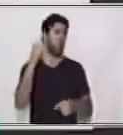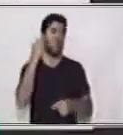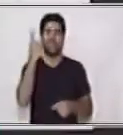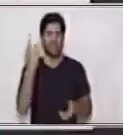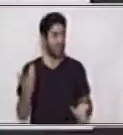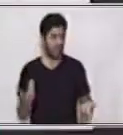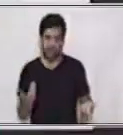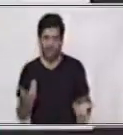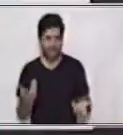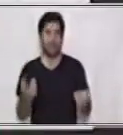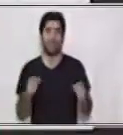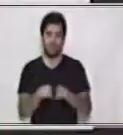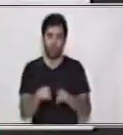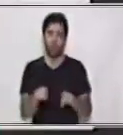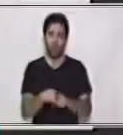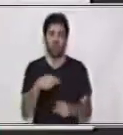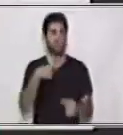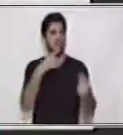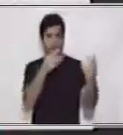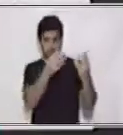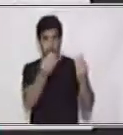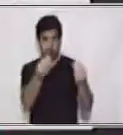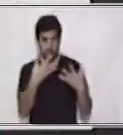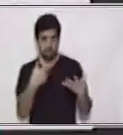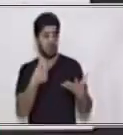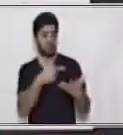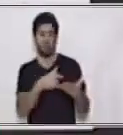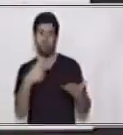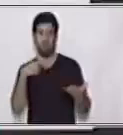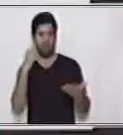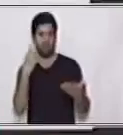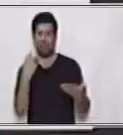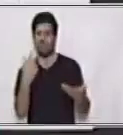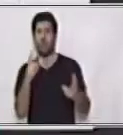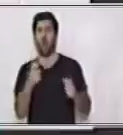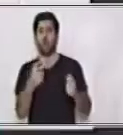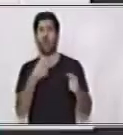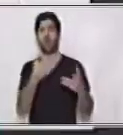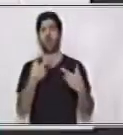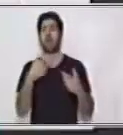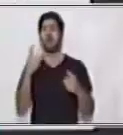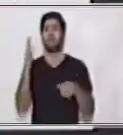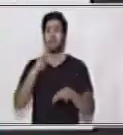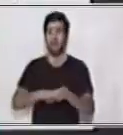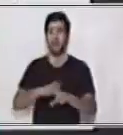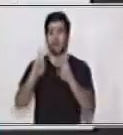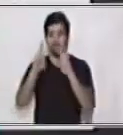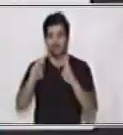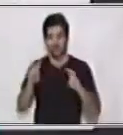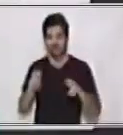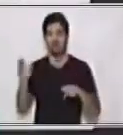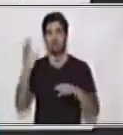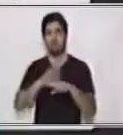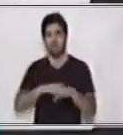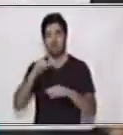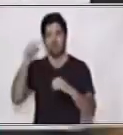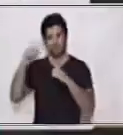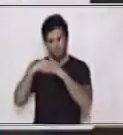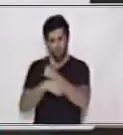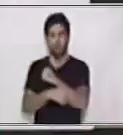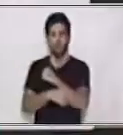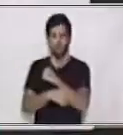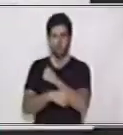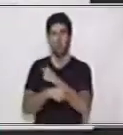separadas y nos exigen comprensión, análisis y reflexión. Por ejemplo, habrás escuchado la